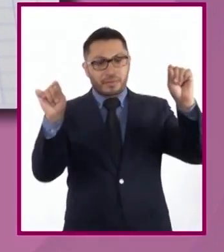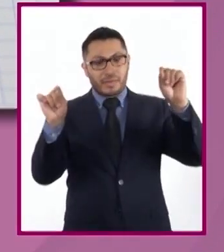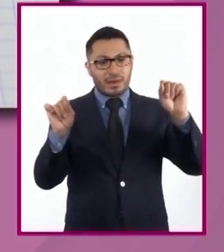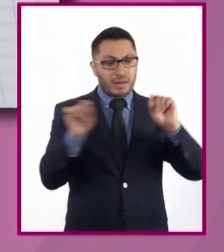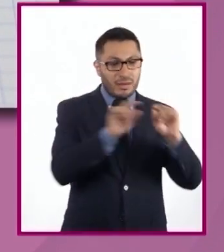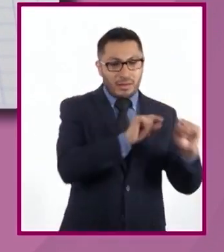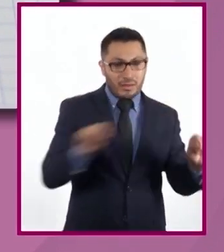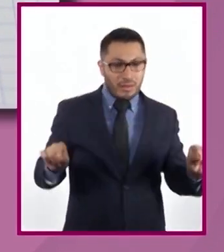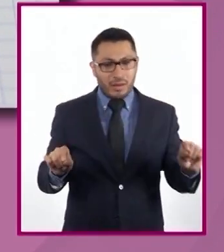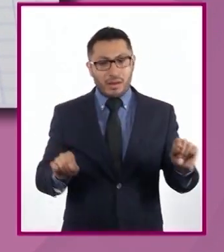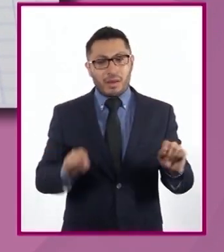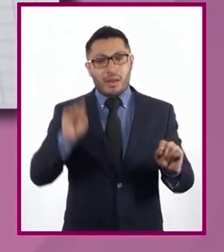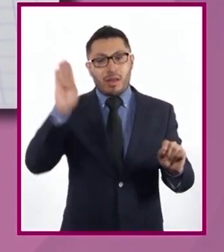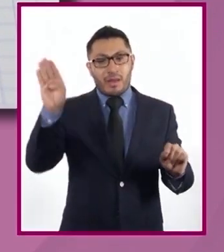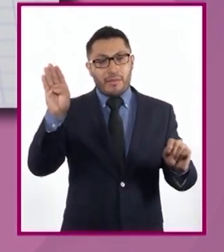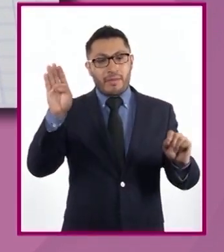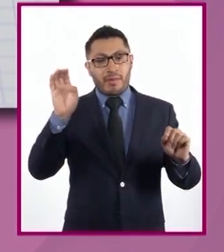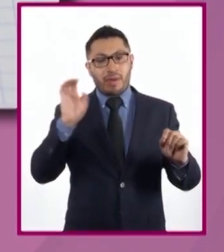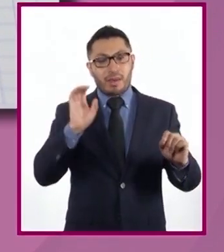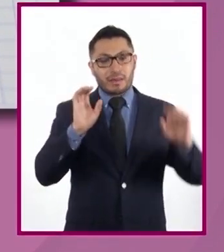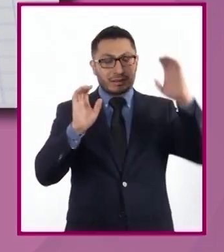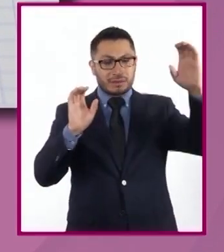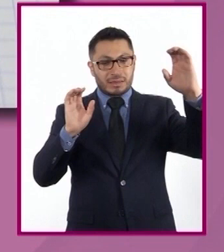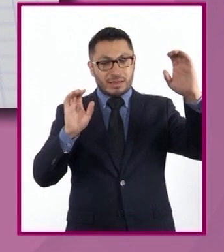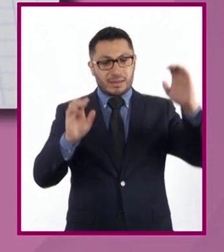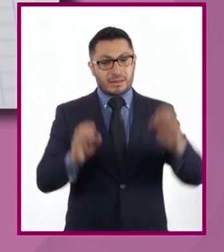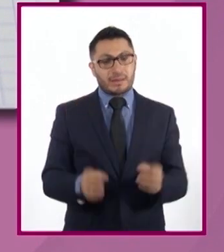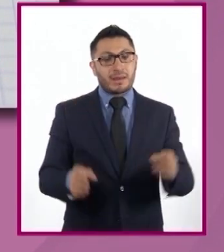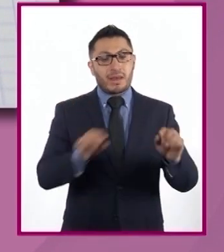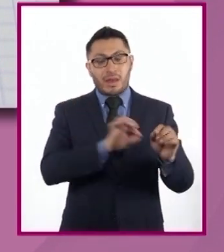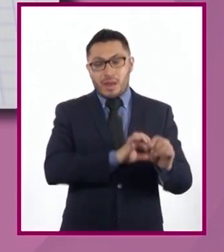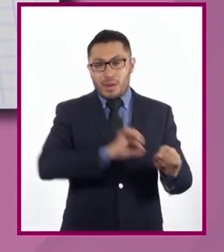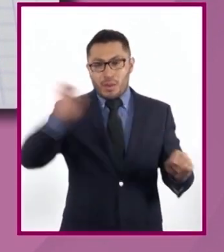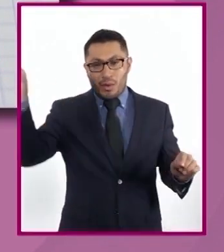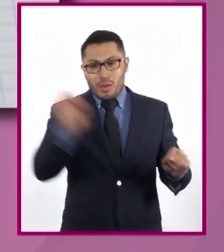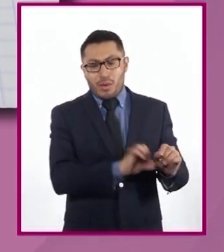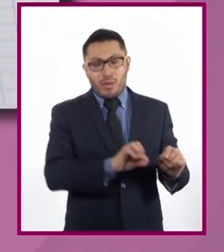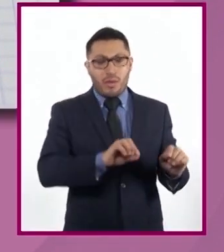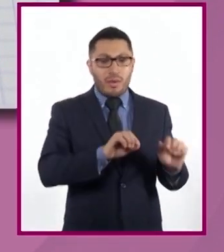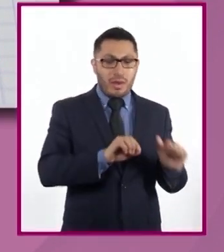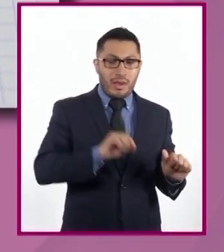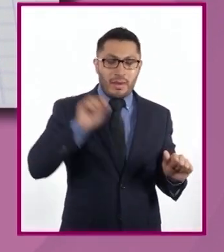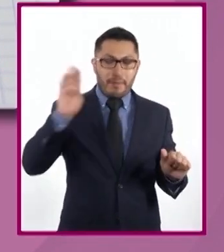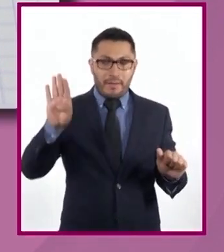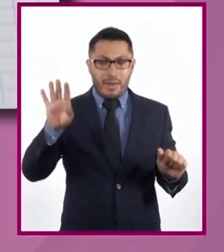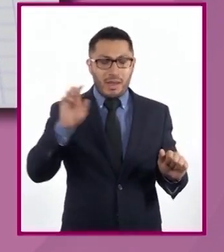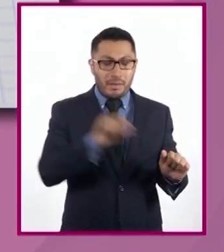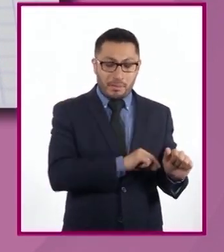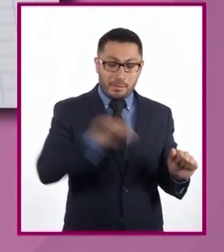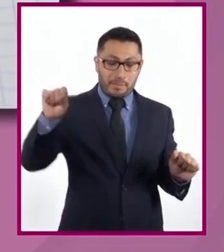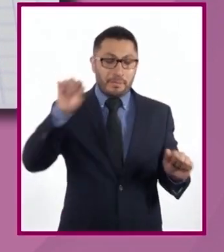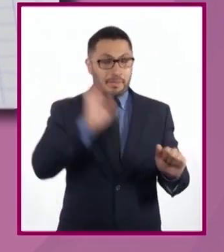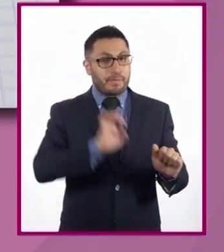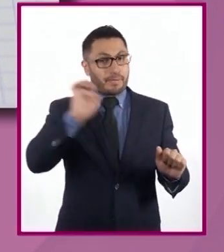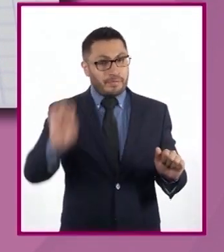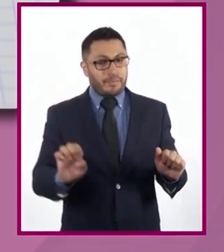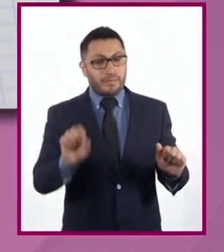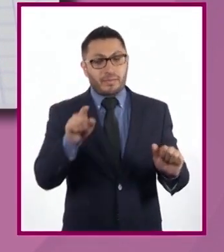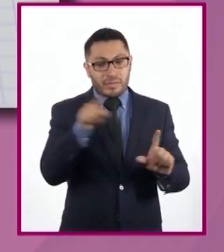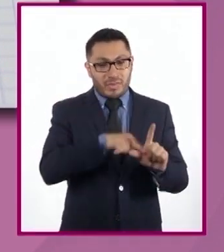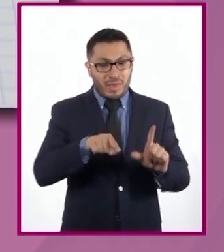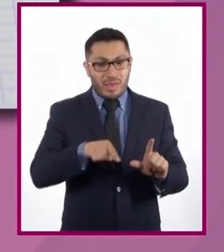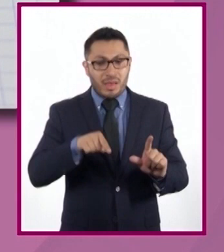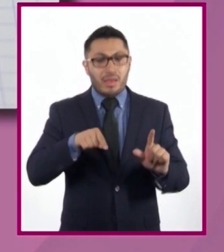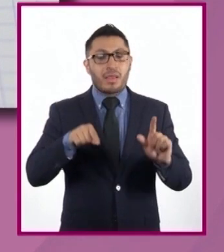BC y la auxiliar son cortadas por la recta transversal AB. Entonces, los ángulos B y